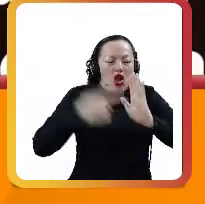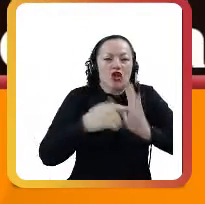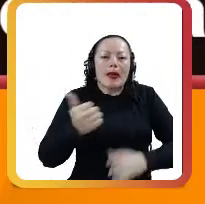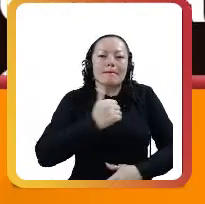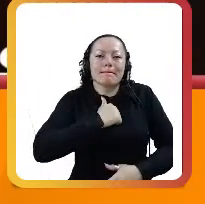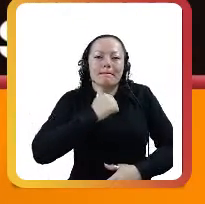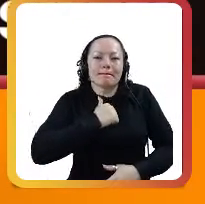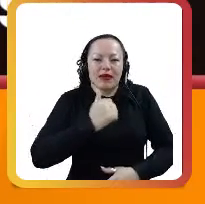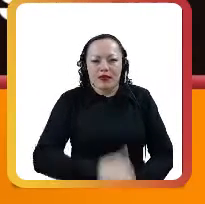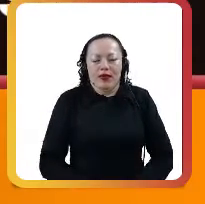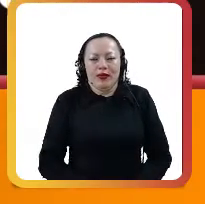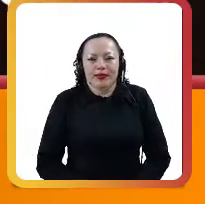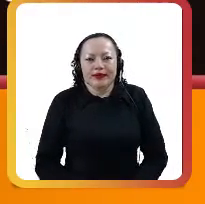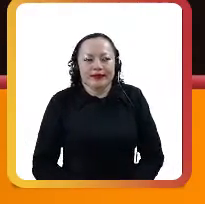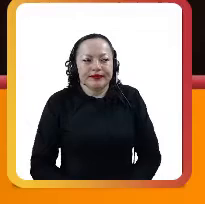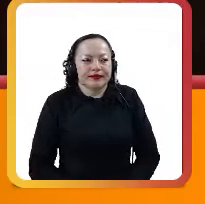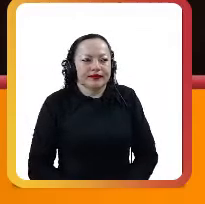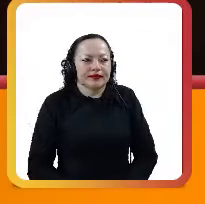mismo.